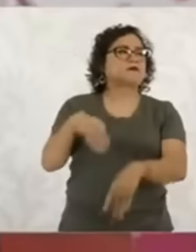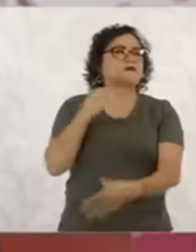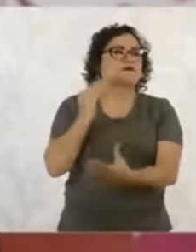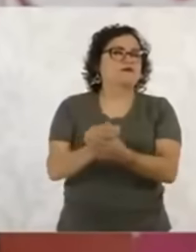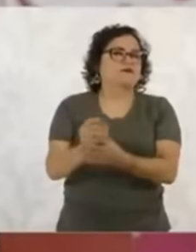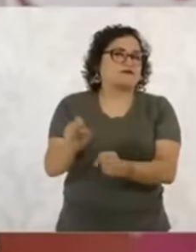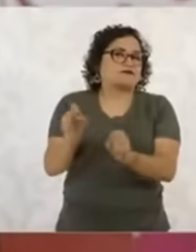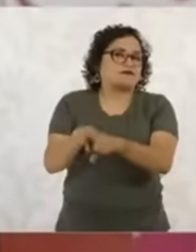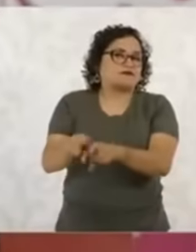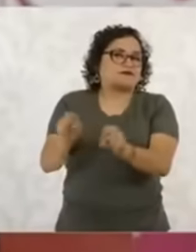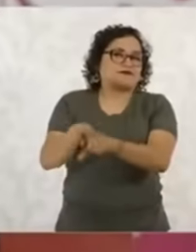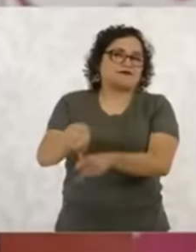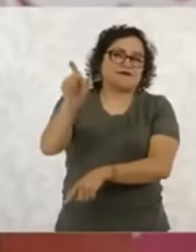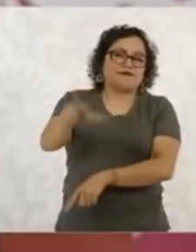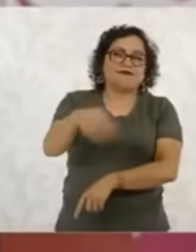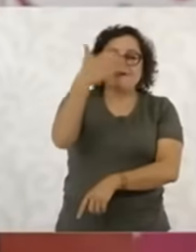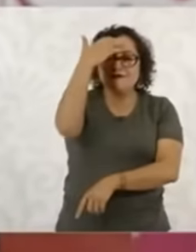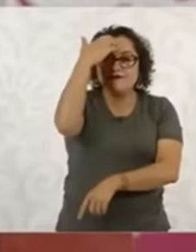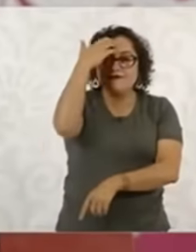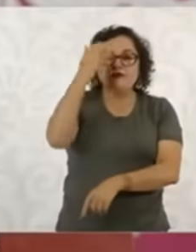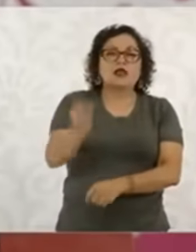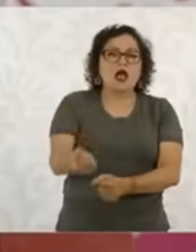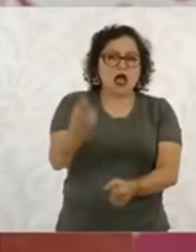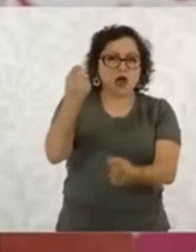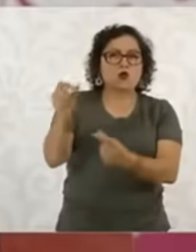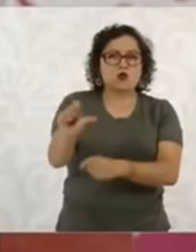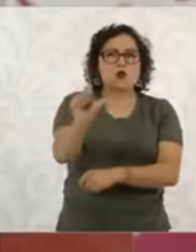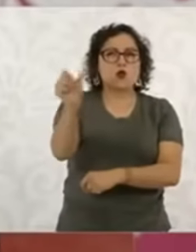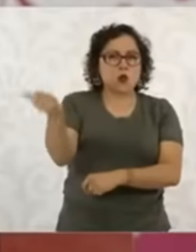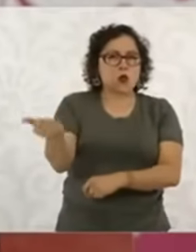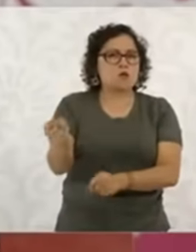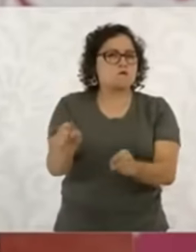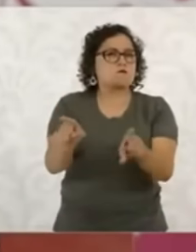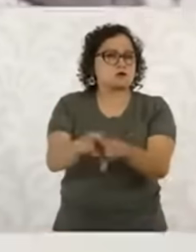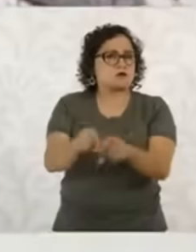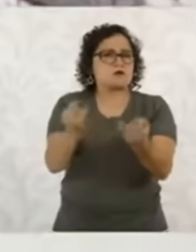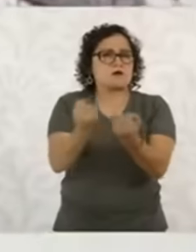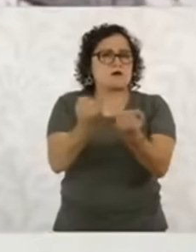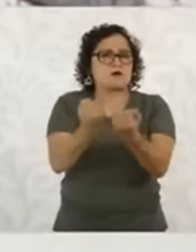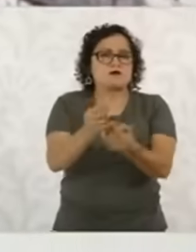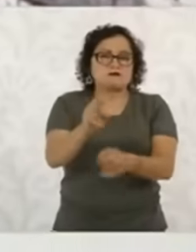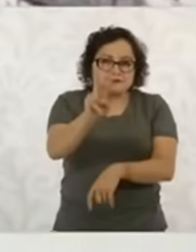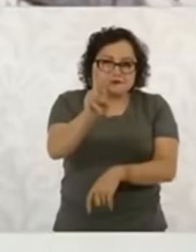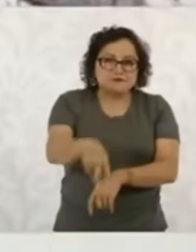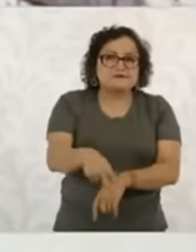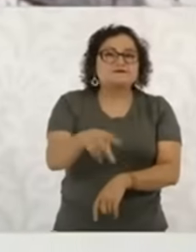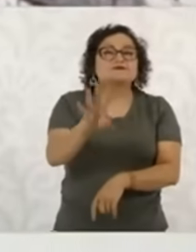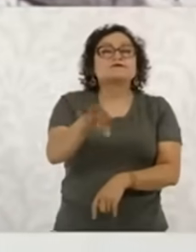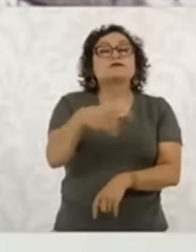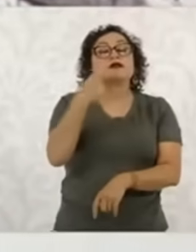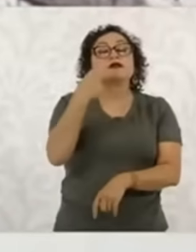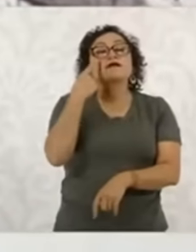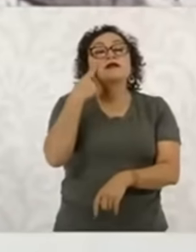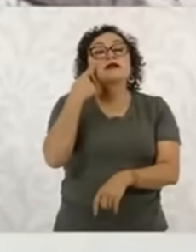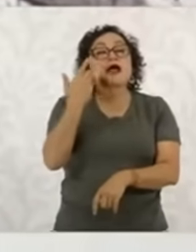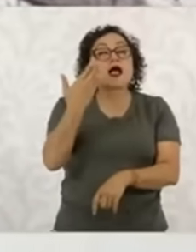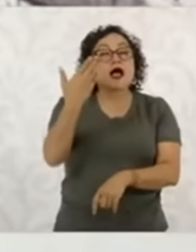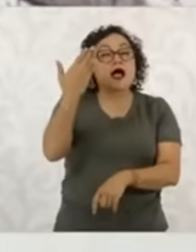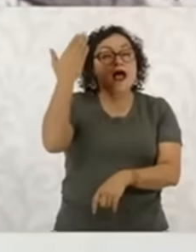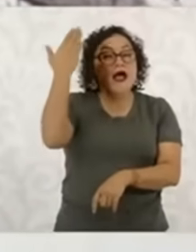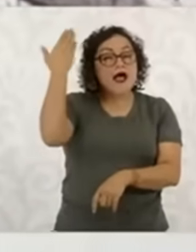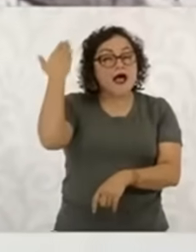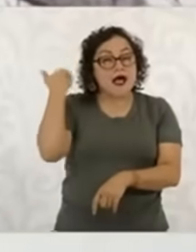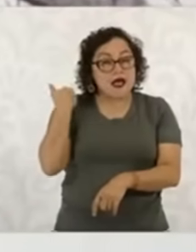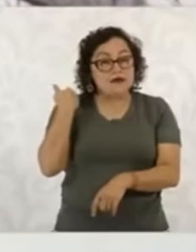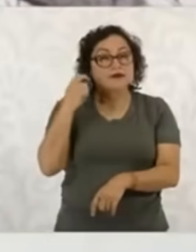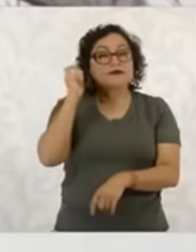Y antes era muy común que un editorial tuviera una influencia así tremenda